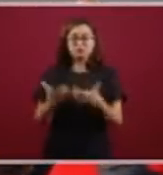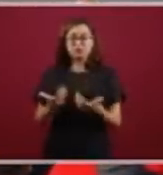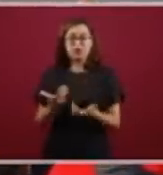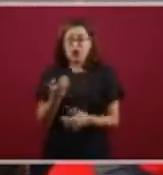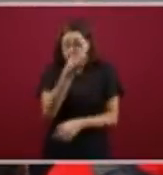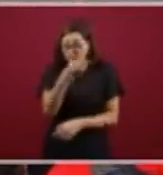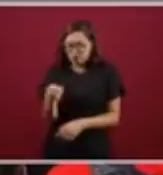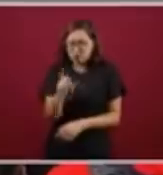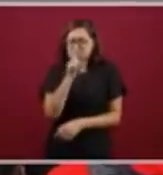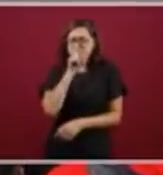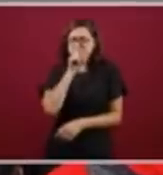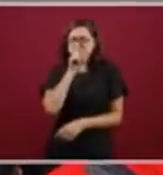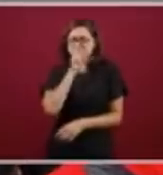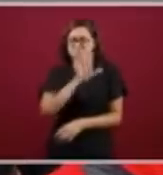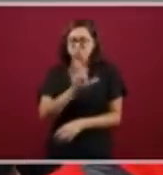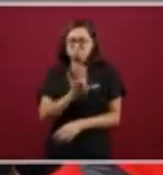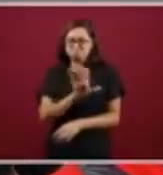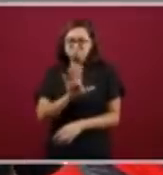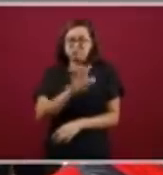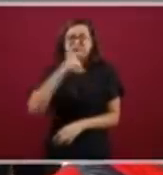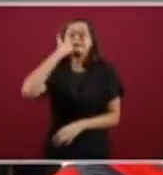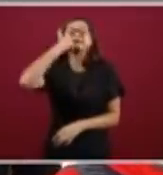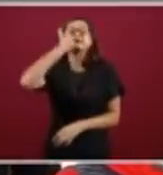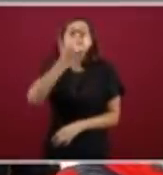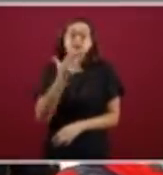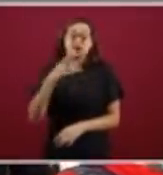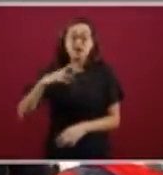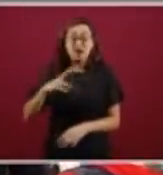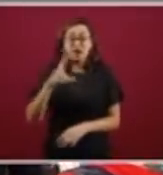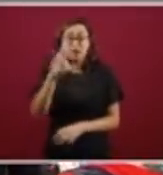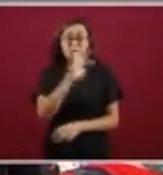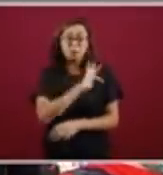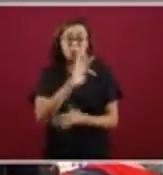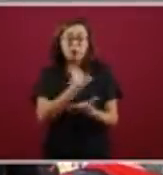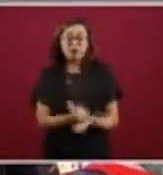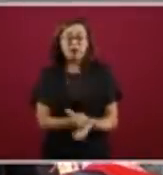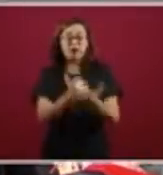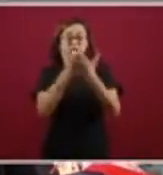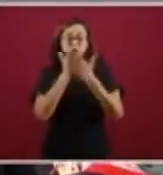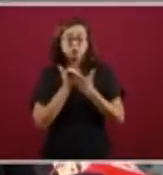obligación, es que si nos pueden ayudar,